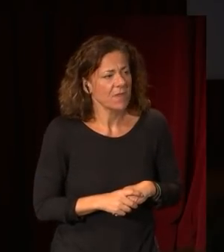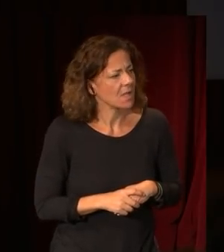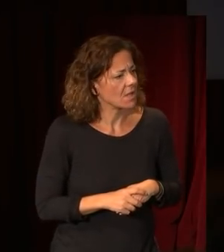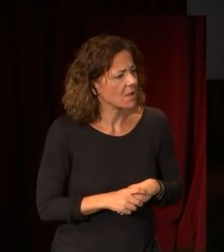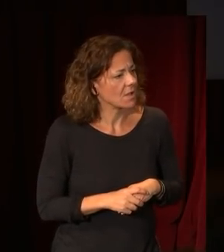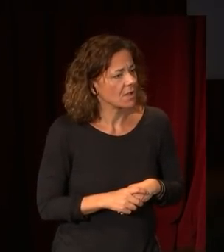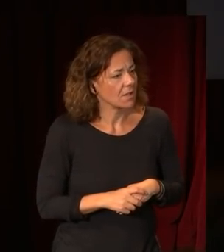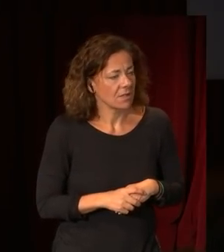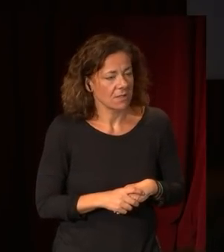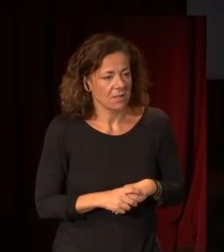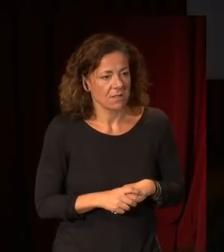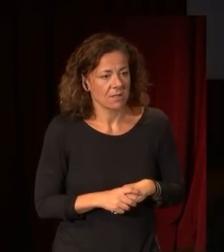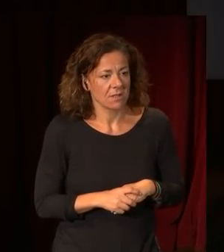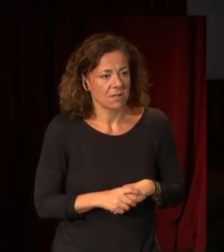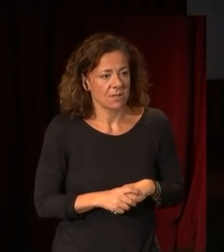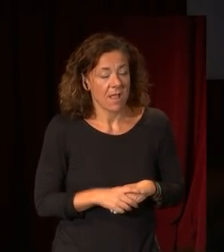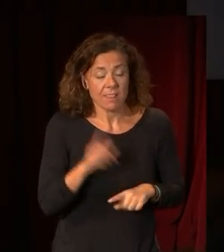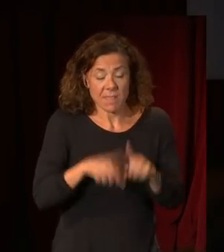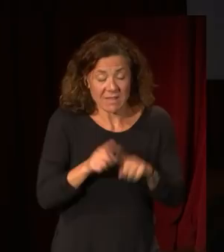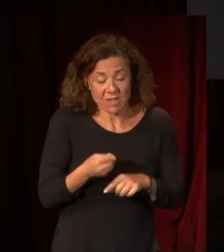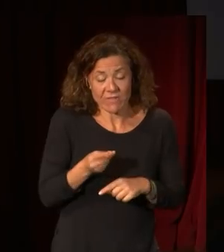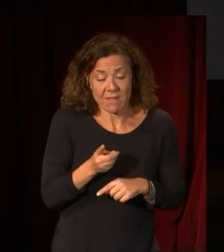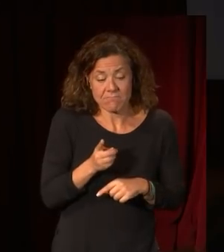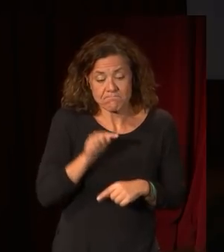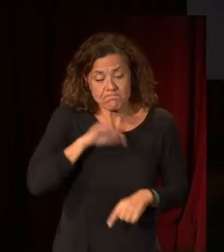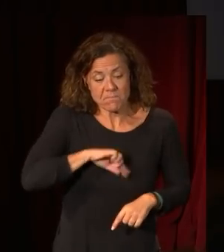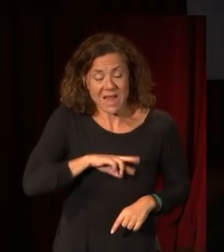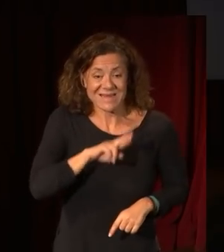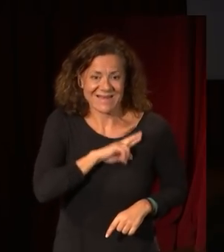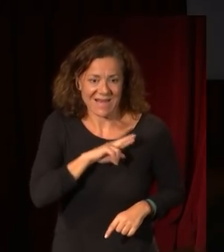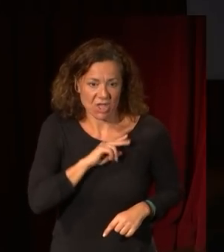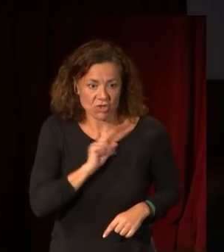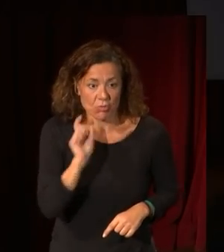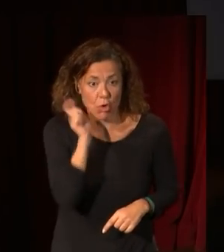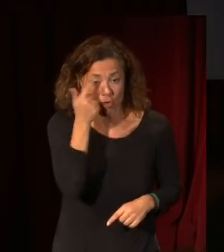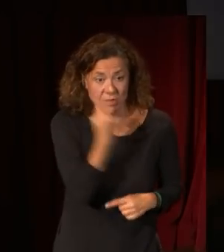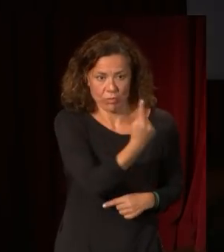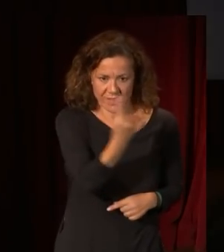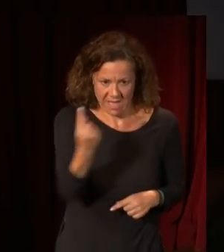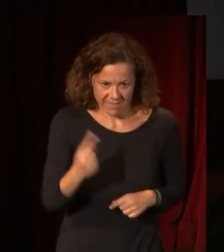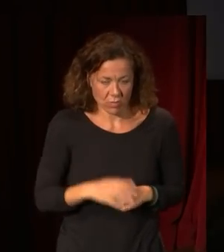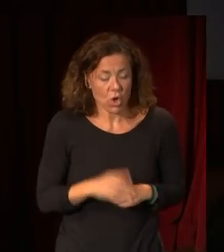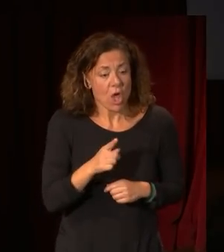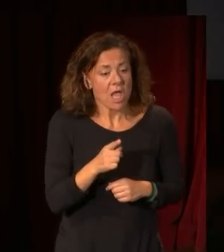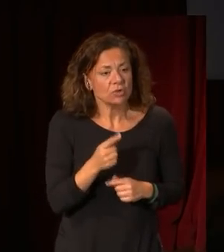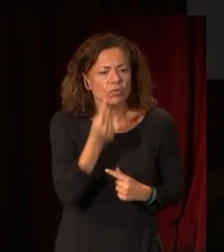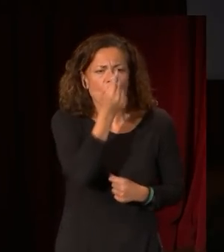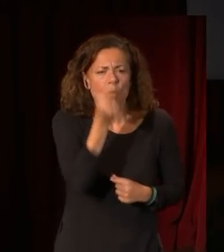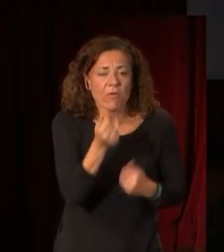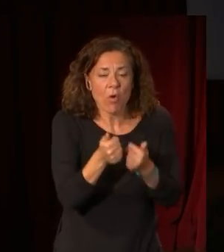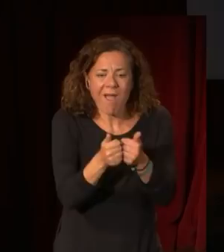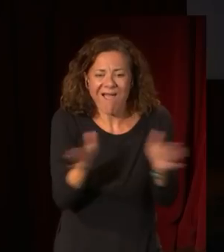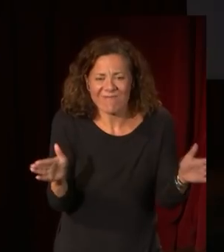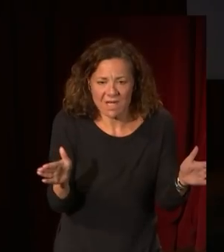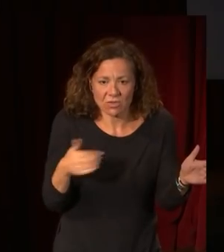trasfondo religioso y cognitivo es decir una obra abierta una obra abierta